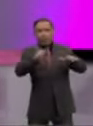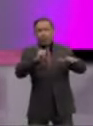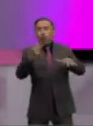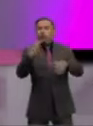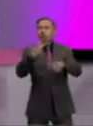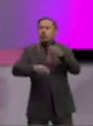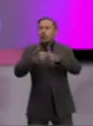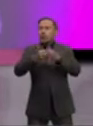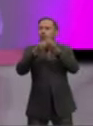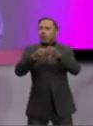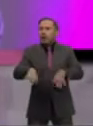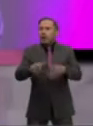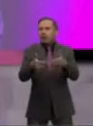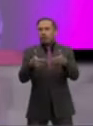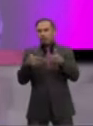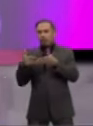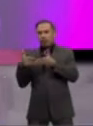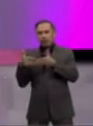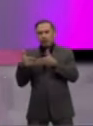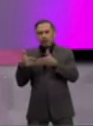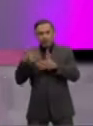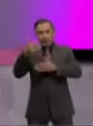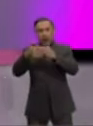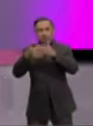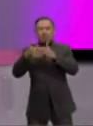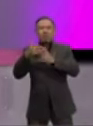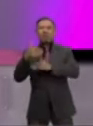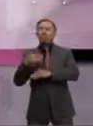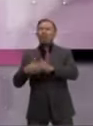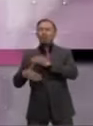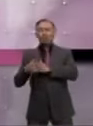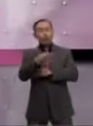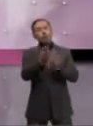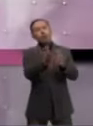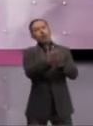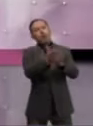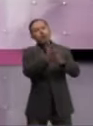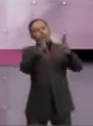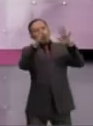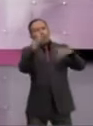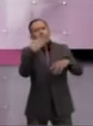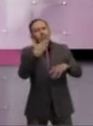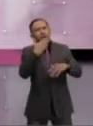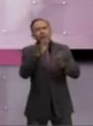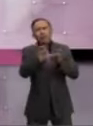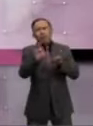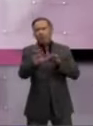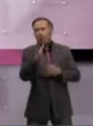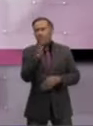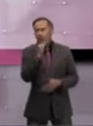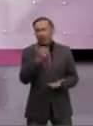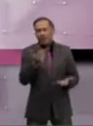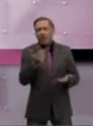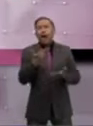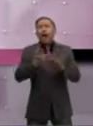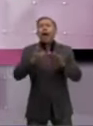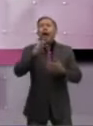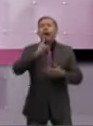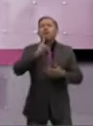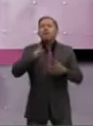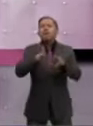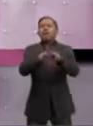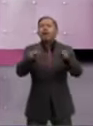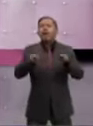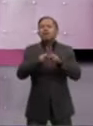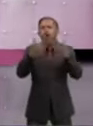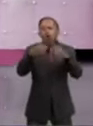parece que sea algo como para aplaudir. Como que están dando bien los recursos, ¿no? Yo no veo que en las plazas públicas estén, como ya